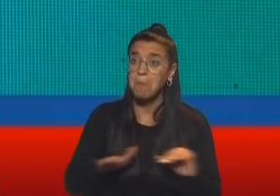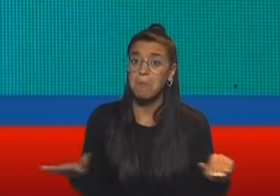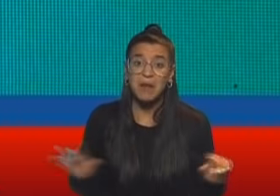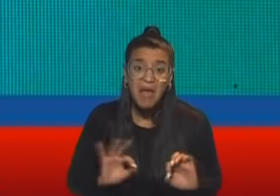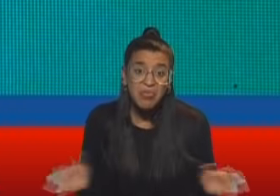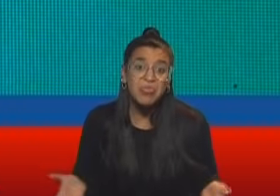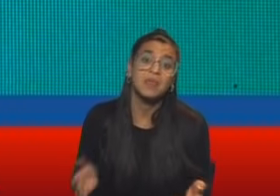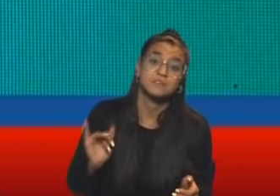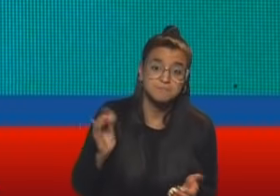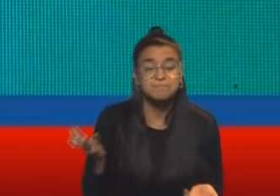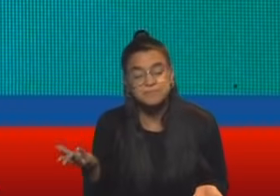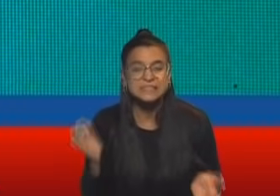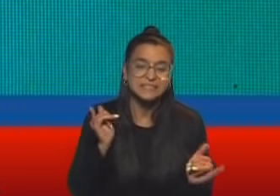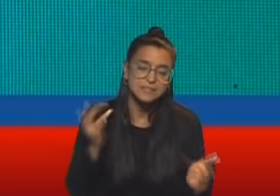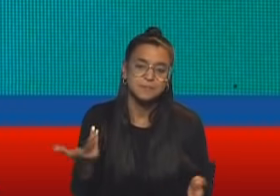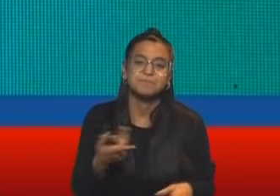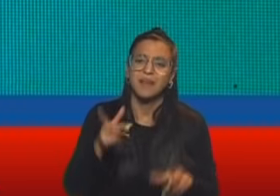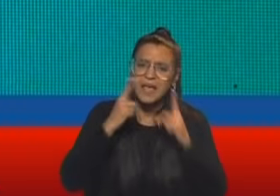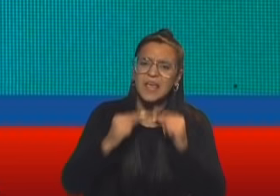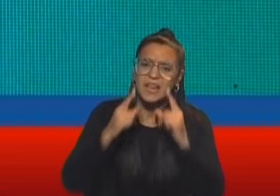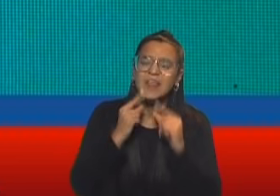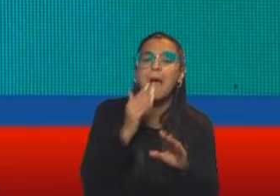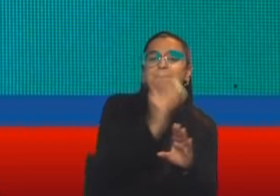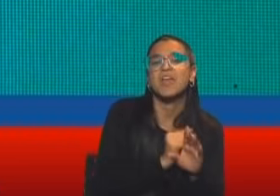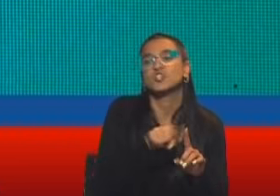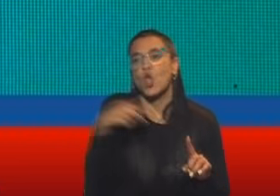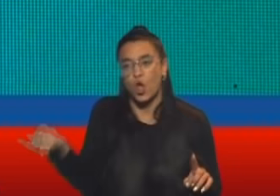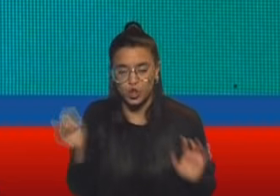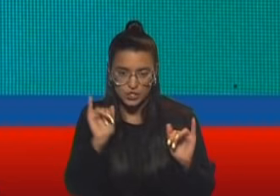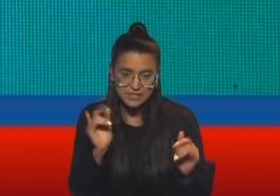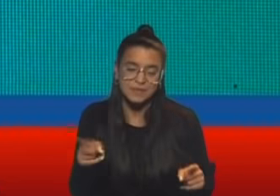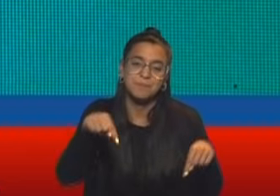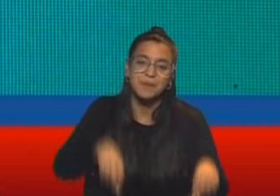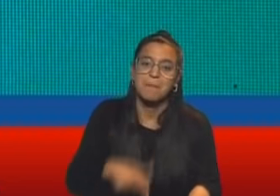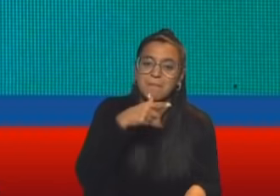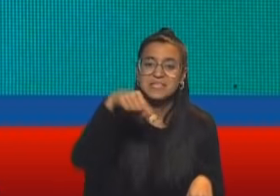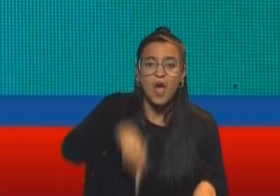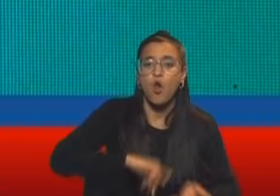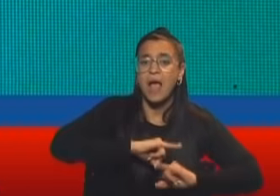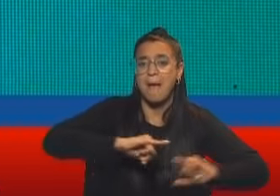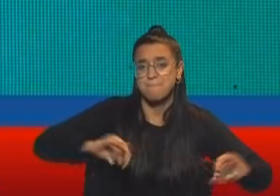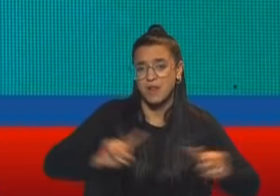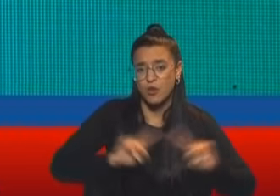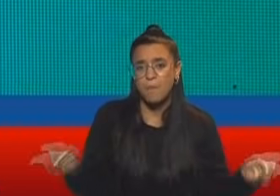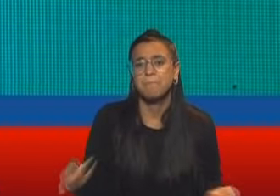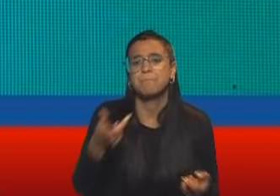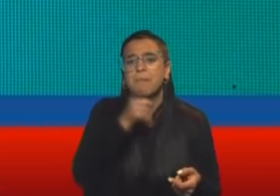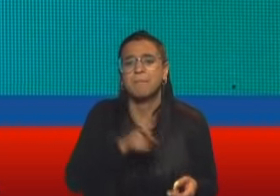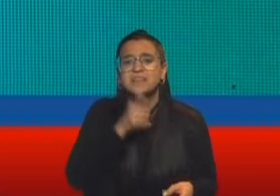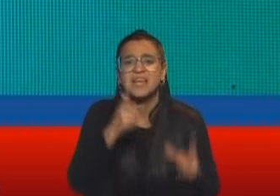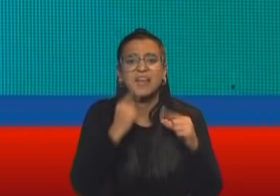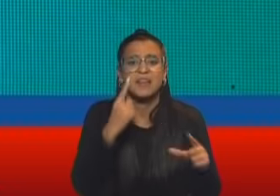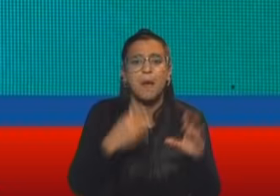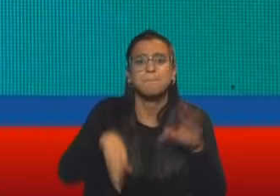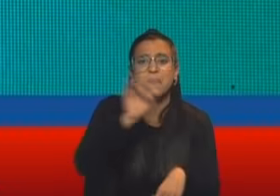Sí, bueno, sí, se lo critica bastante menos que al resto. Me parece que él en este momento no está en campaña. Me parece que lo critican más lo de ellos que los